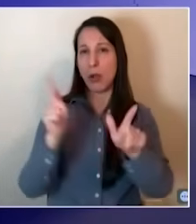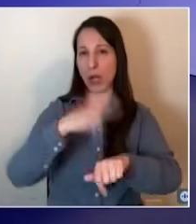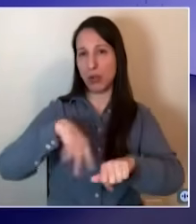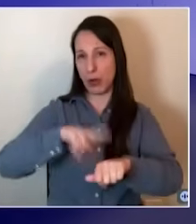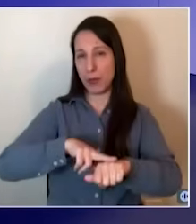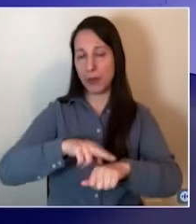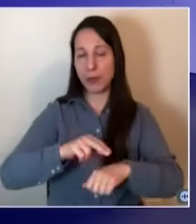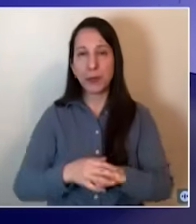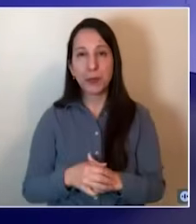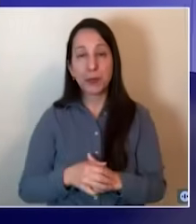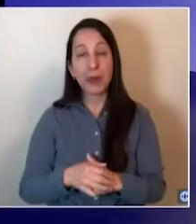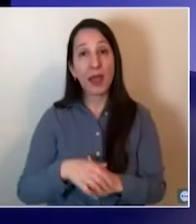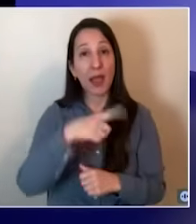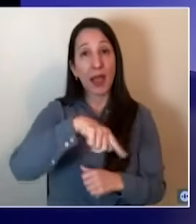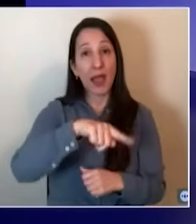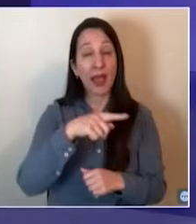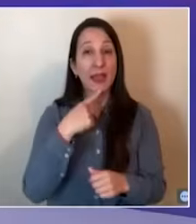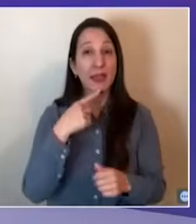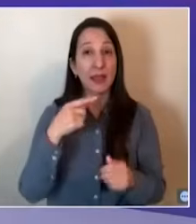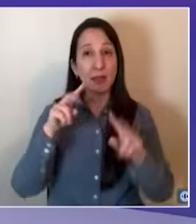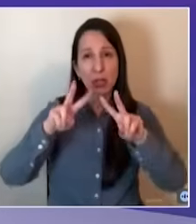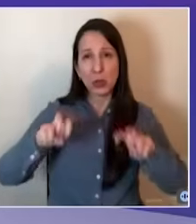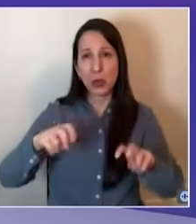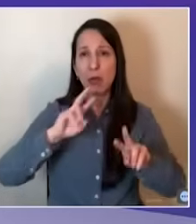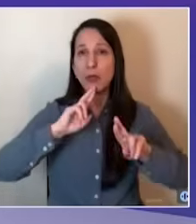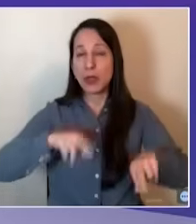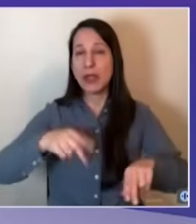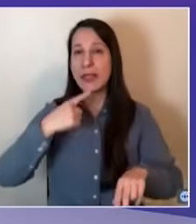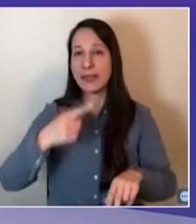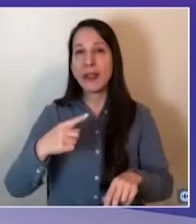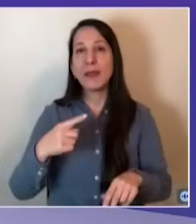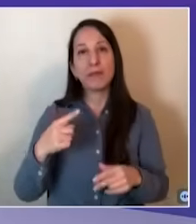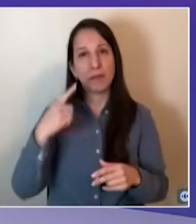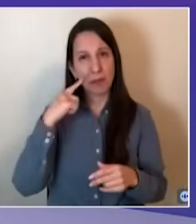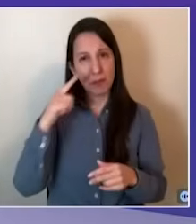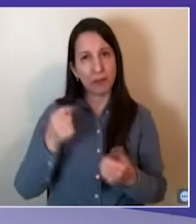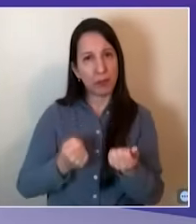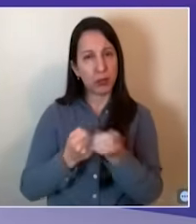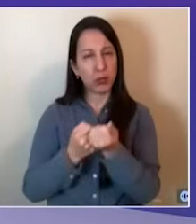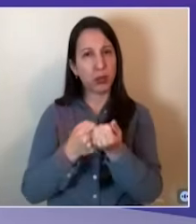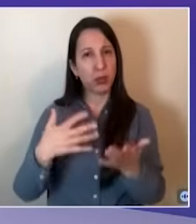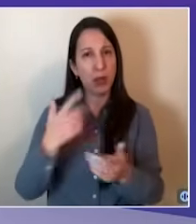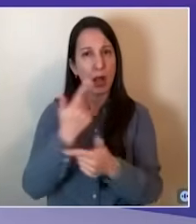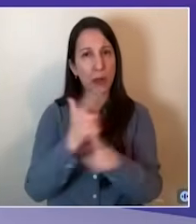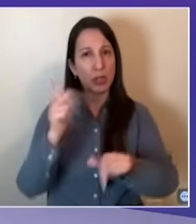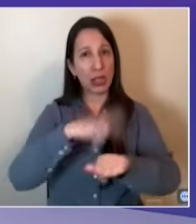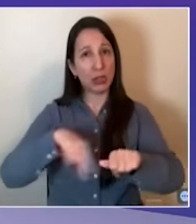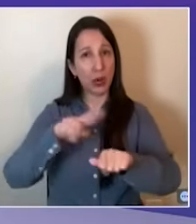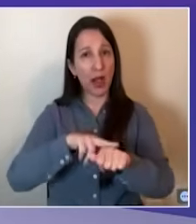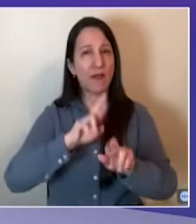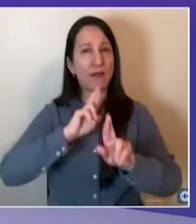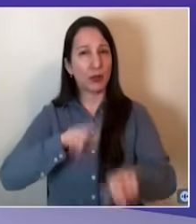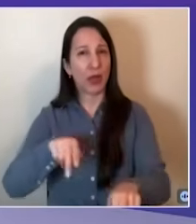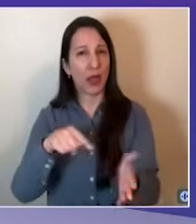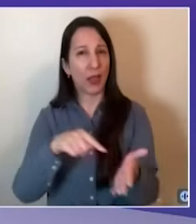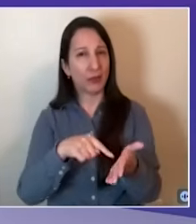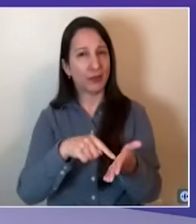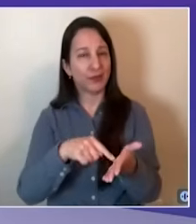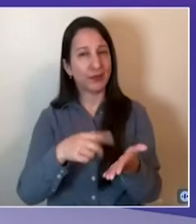según este estudio, era precisamente hacia Liberación Nacional en su gran mayoría, ¿verdad?